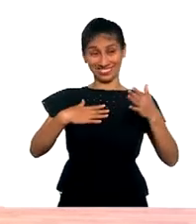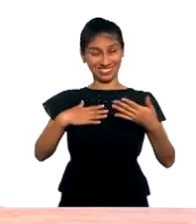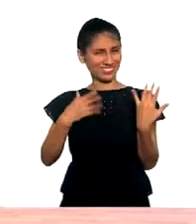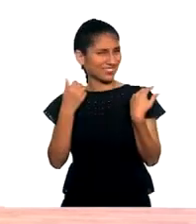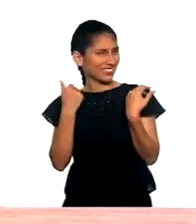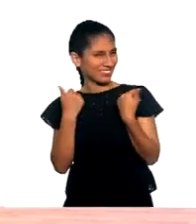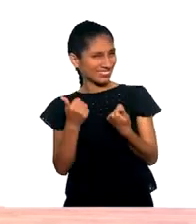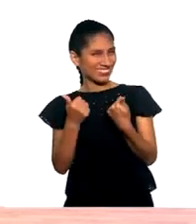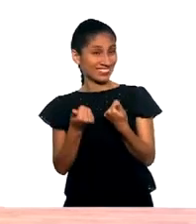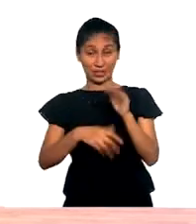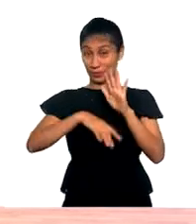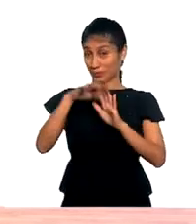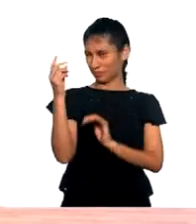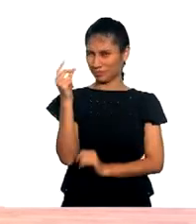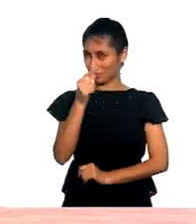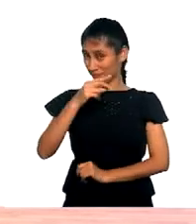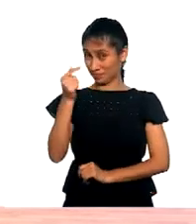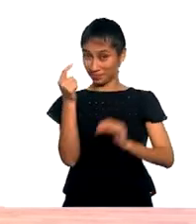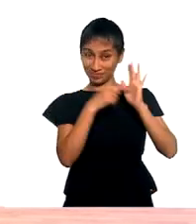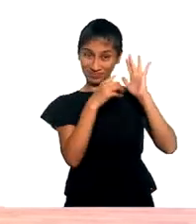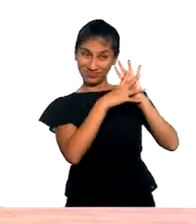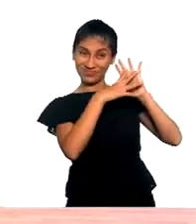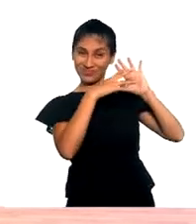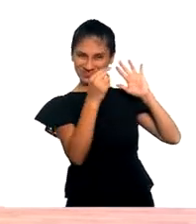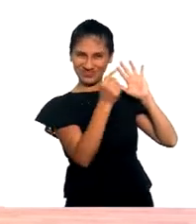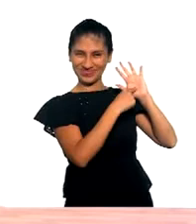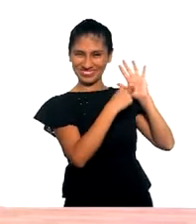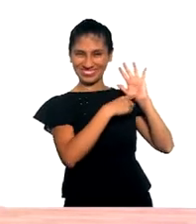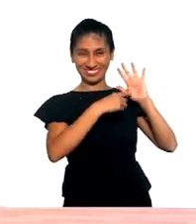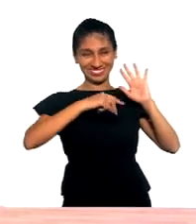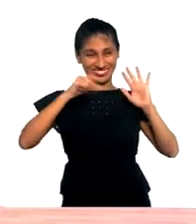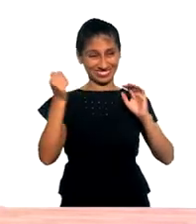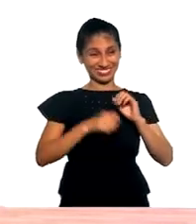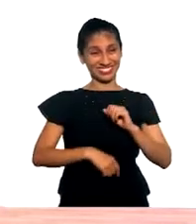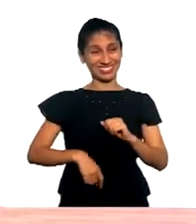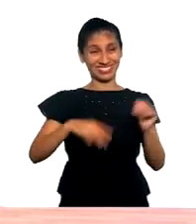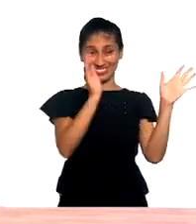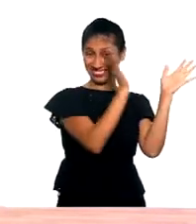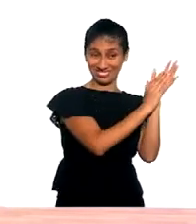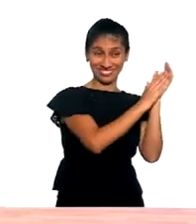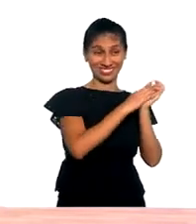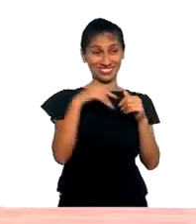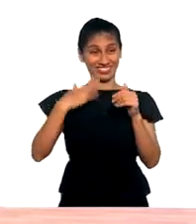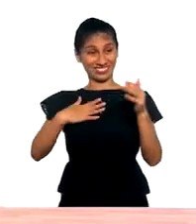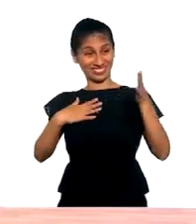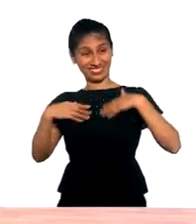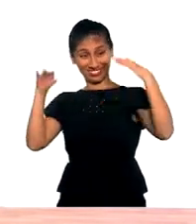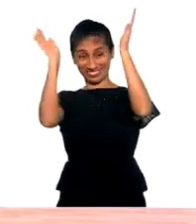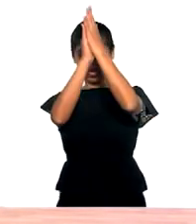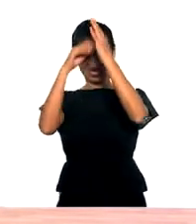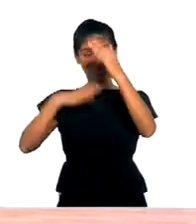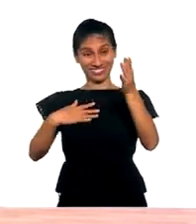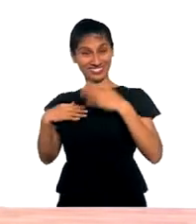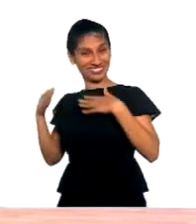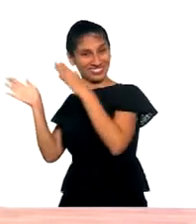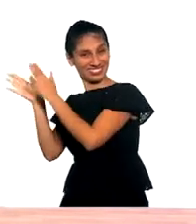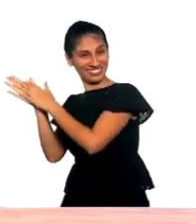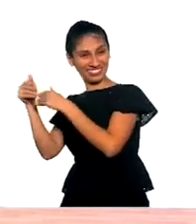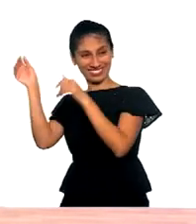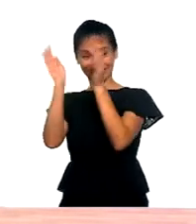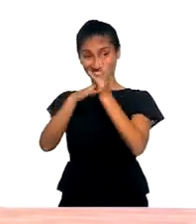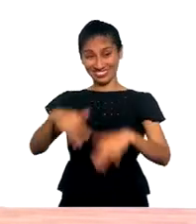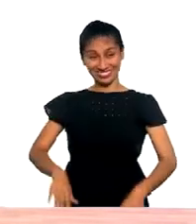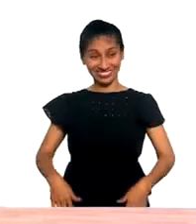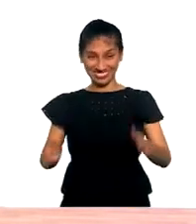bien un poquito más rápido 5 6 7 y 1 y 2 y 3